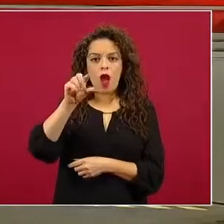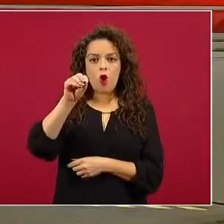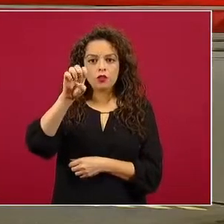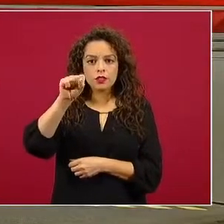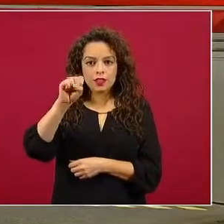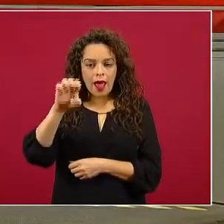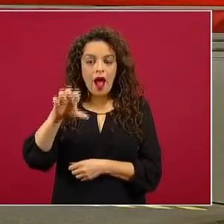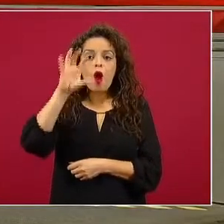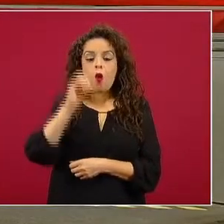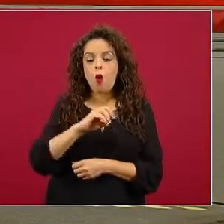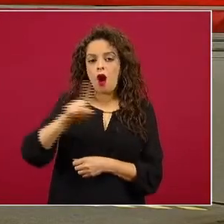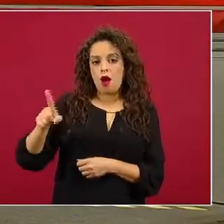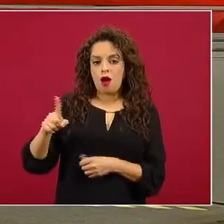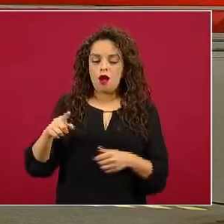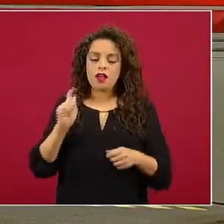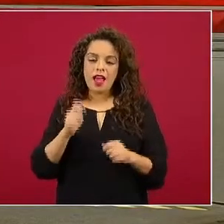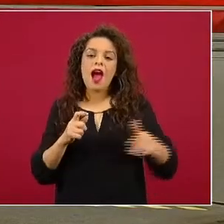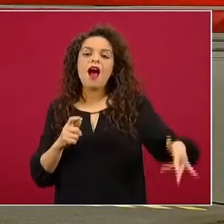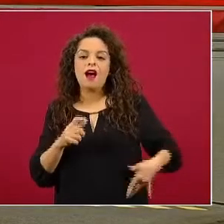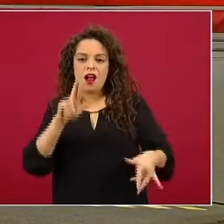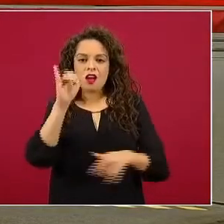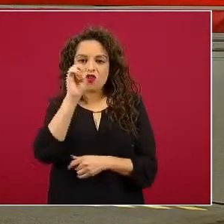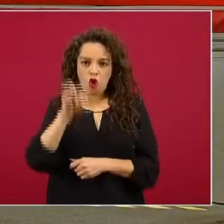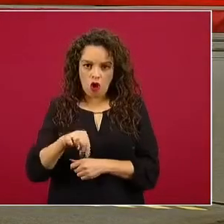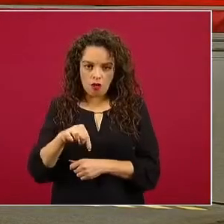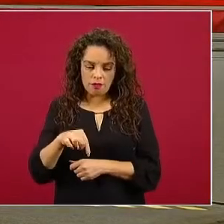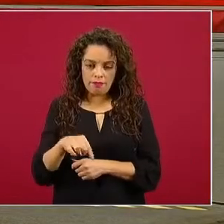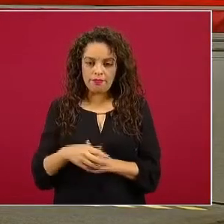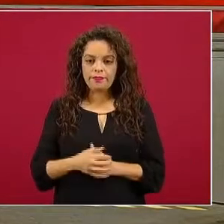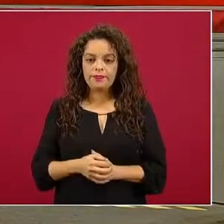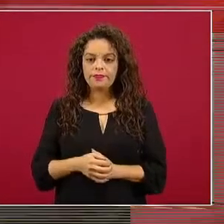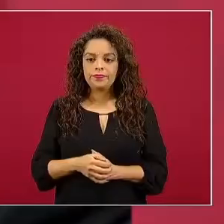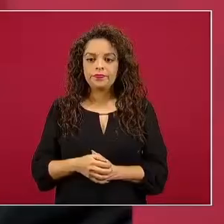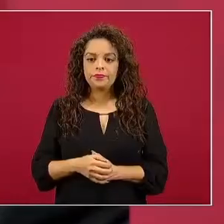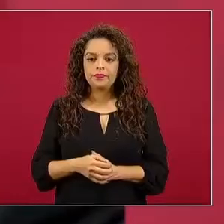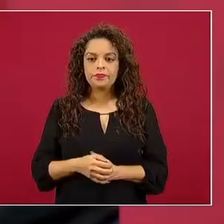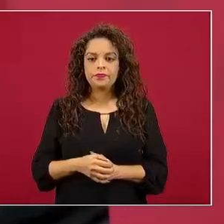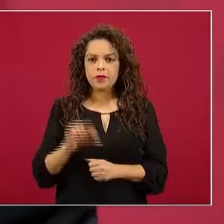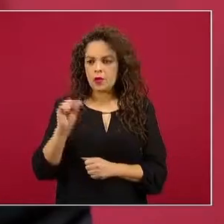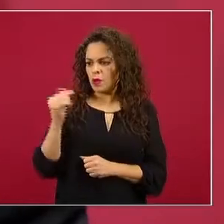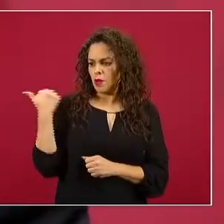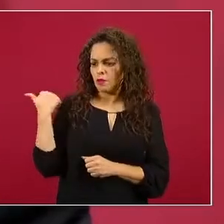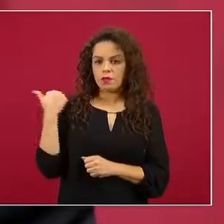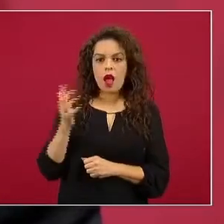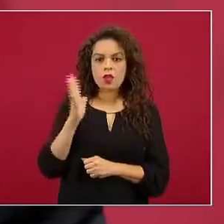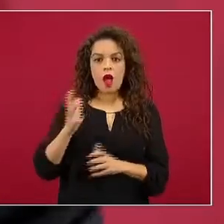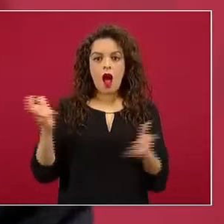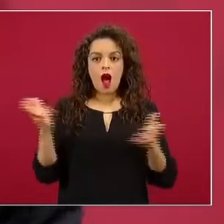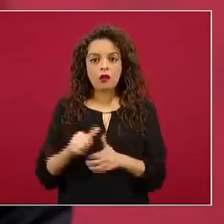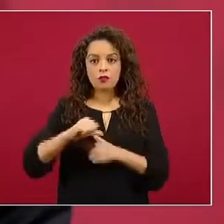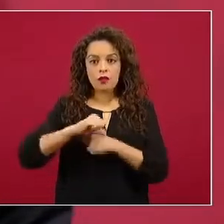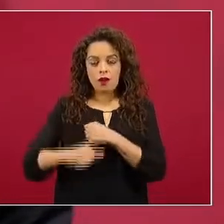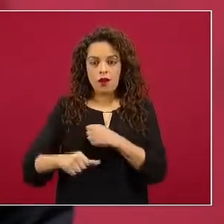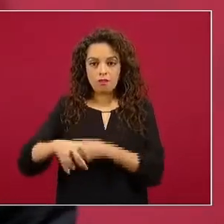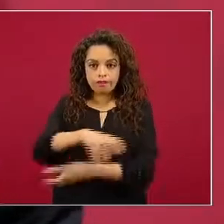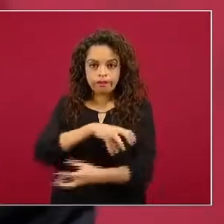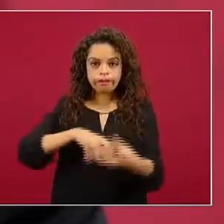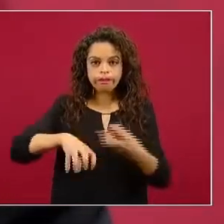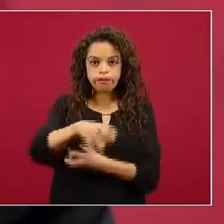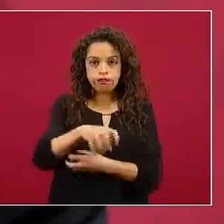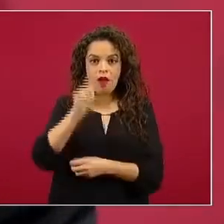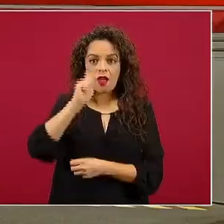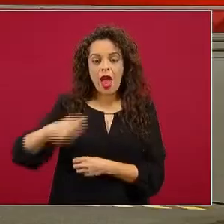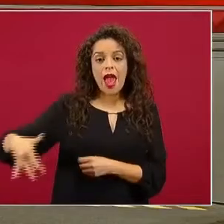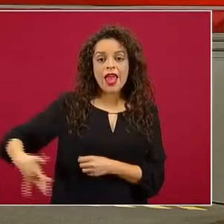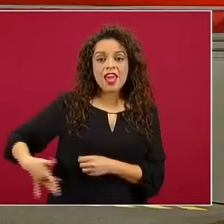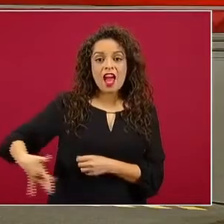hoy día también les comento que se llevó a cabo recientemente un trasplante de hígado en un paciente pediátrico que le